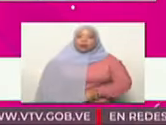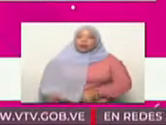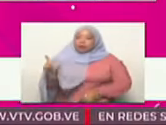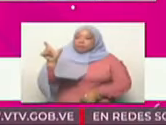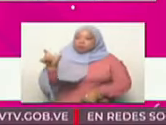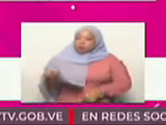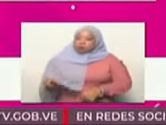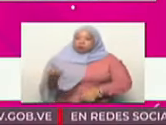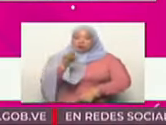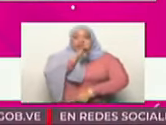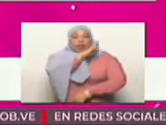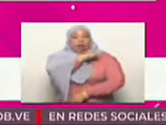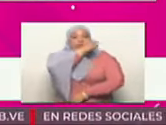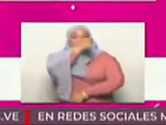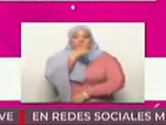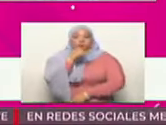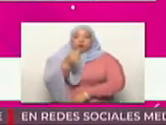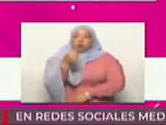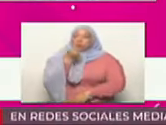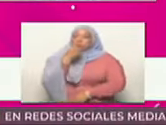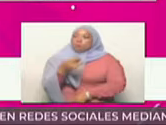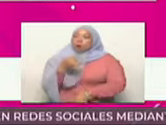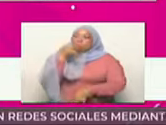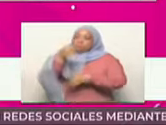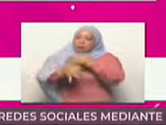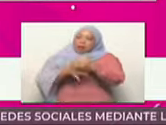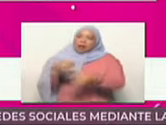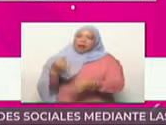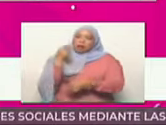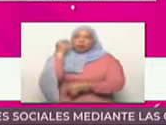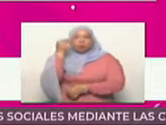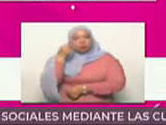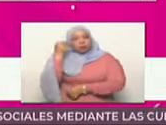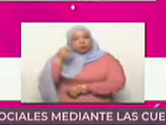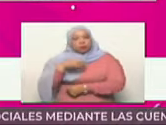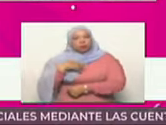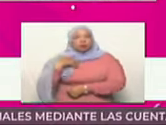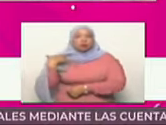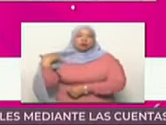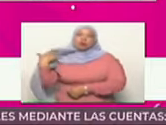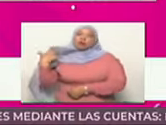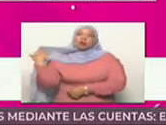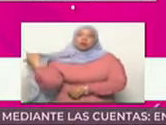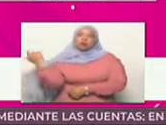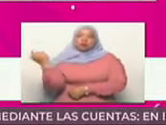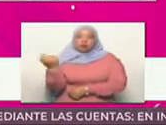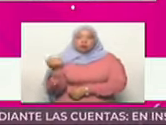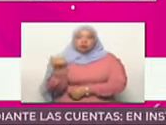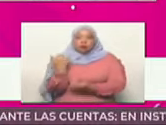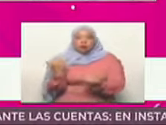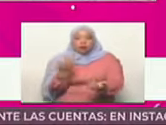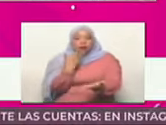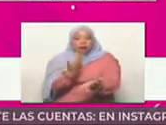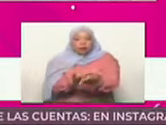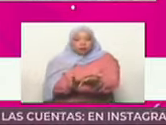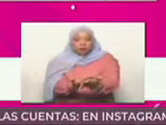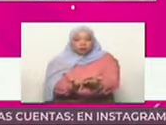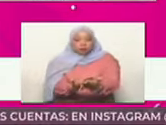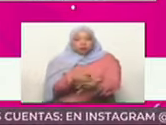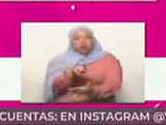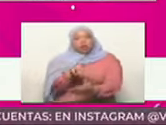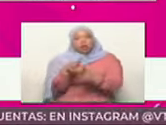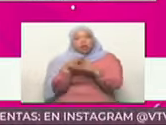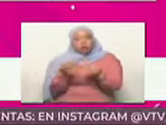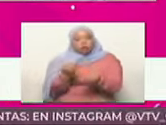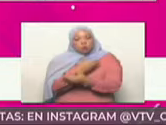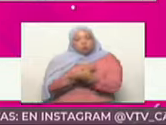él diera también su punto de vista. Correcto. Yo lo que sí le puedo decir es que vinimos a agradecerle a usted, a